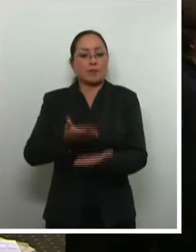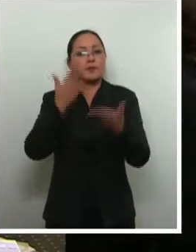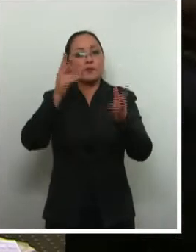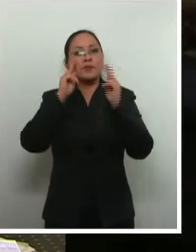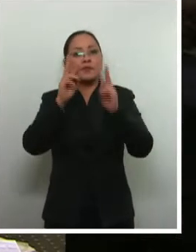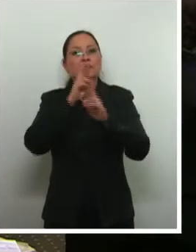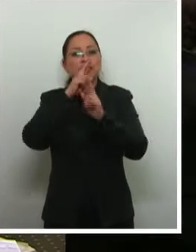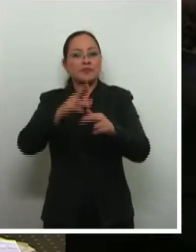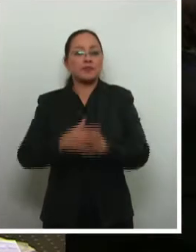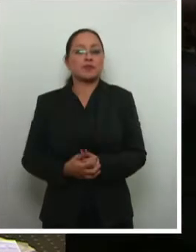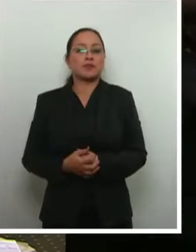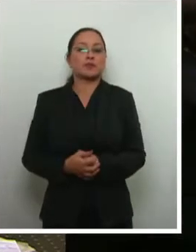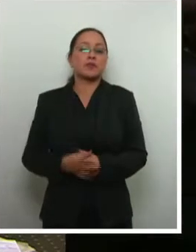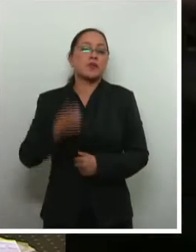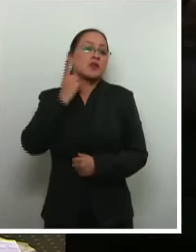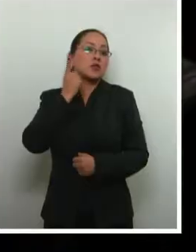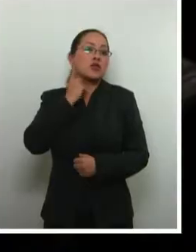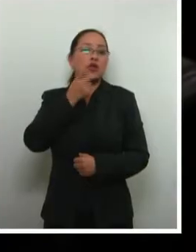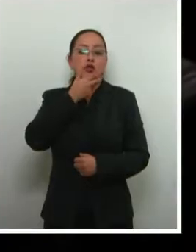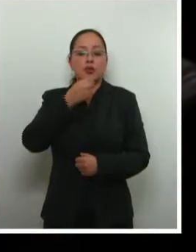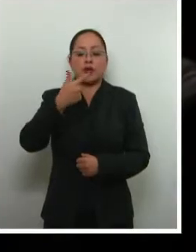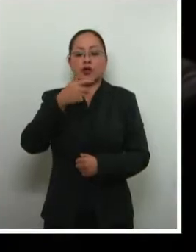el resultado. Diputado Gómez Villanueva,